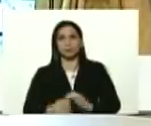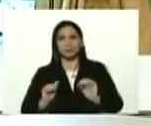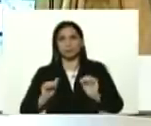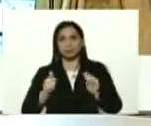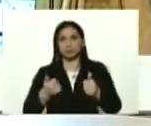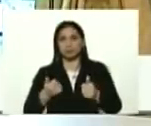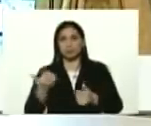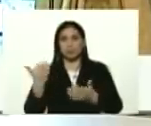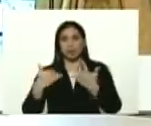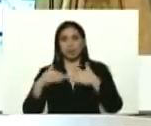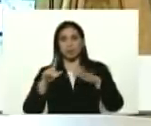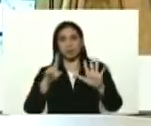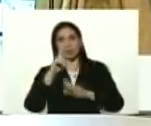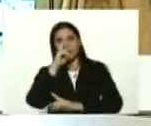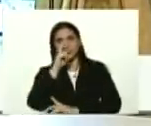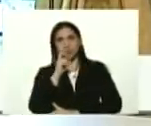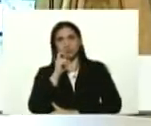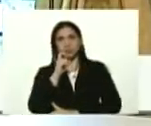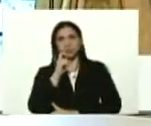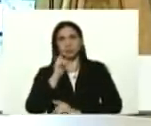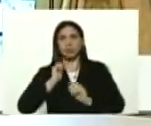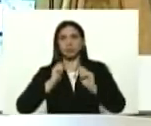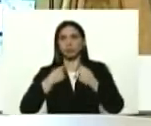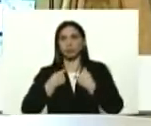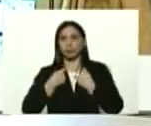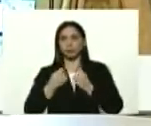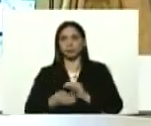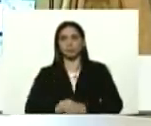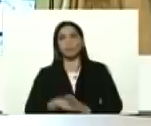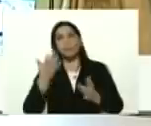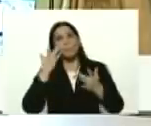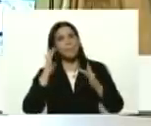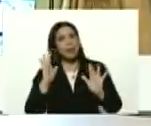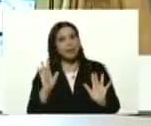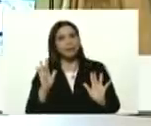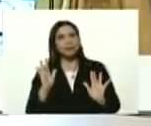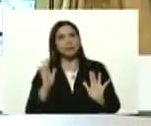Arrancamos hace 6 años, Aristóbulo, parece que fue ayer,